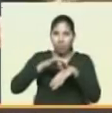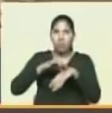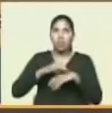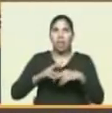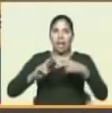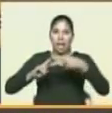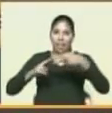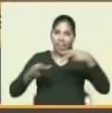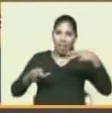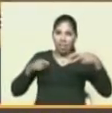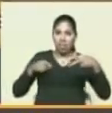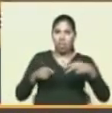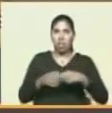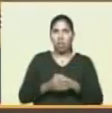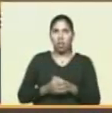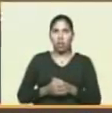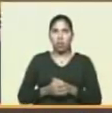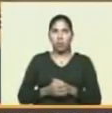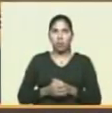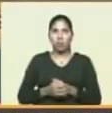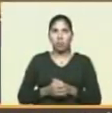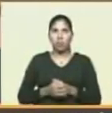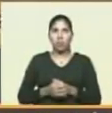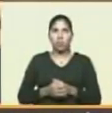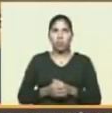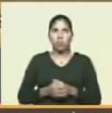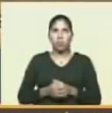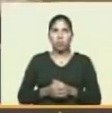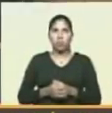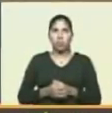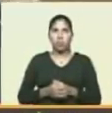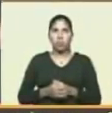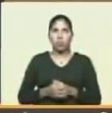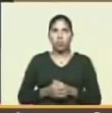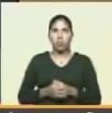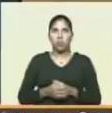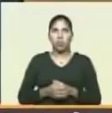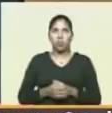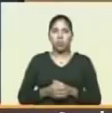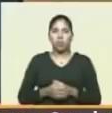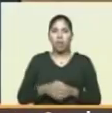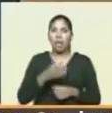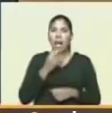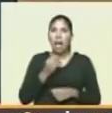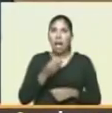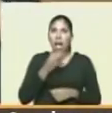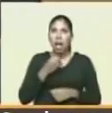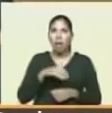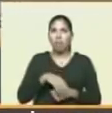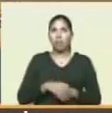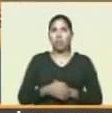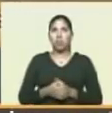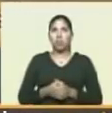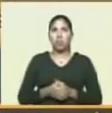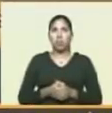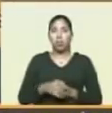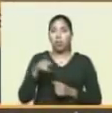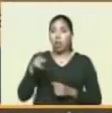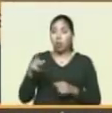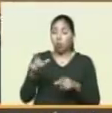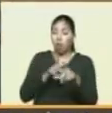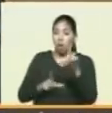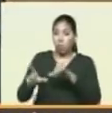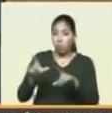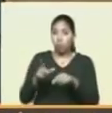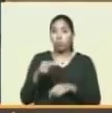de sementales importados y ganado criollo, cabras criollas. Esos laboratorios los tenemos a la